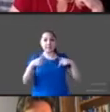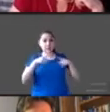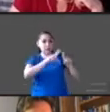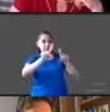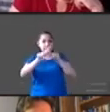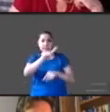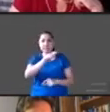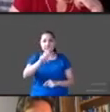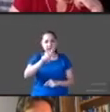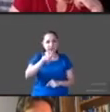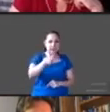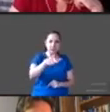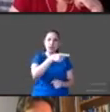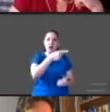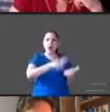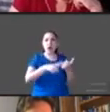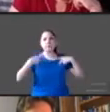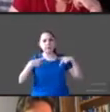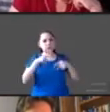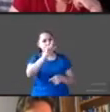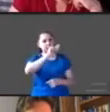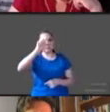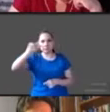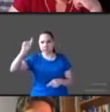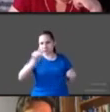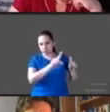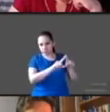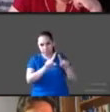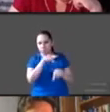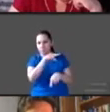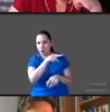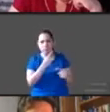100,000 personas que se unieron al diálogo directamente